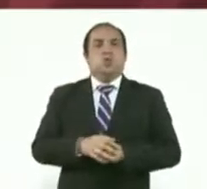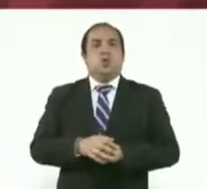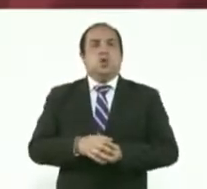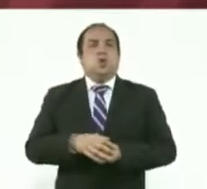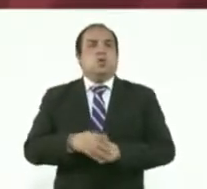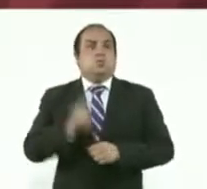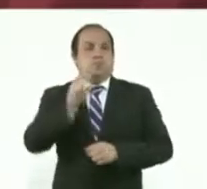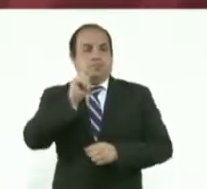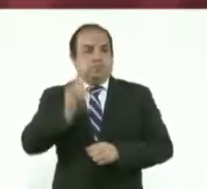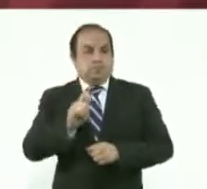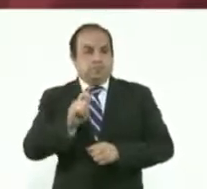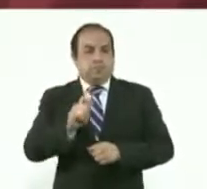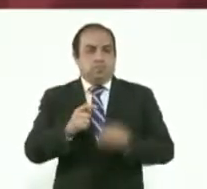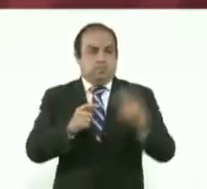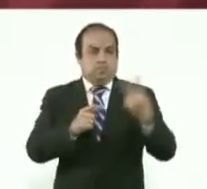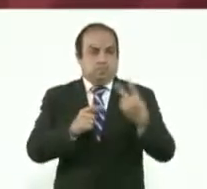Ucrania.